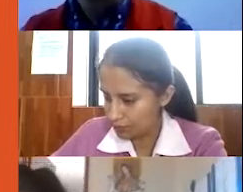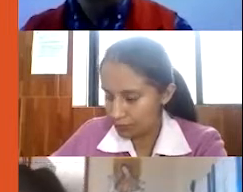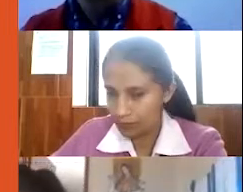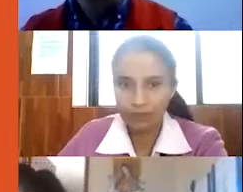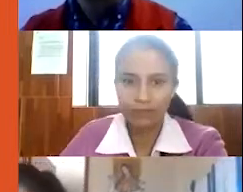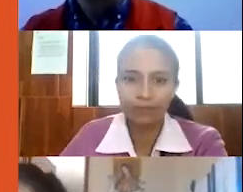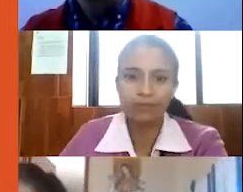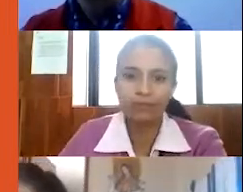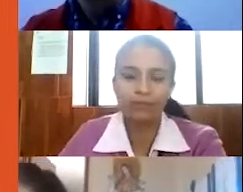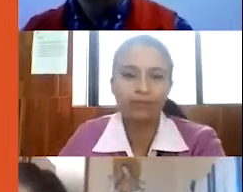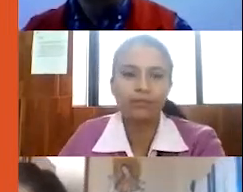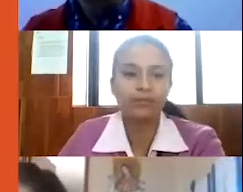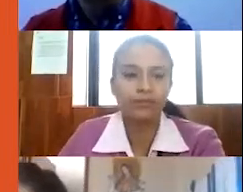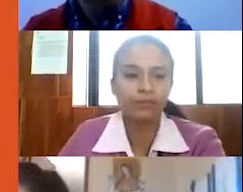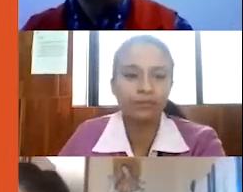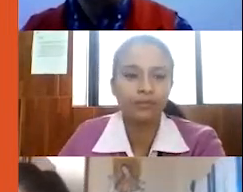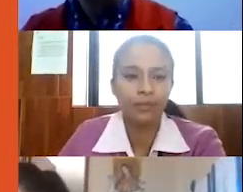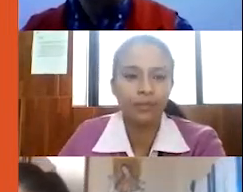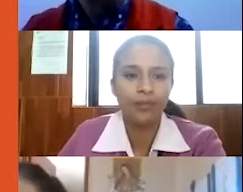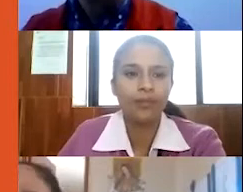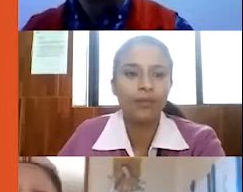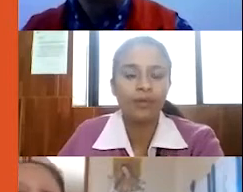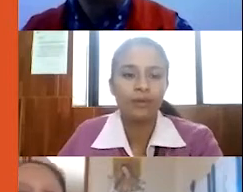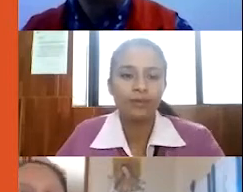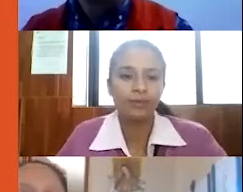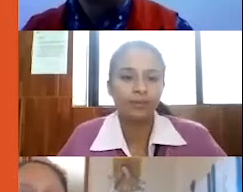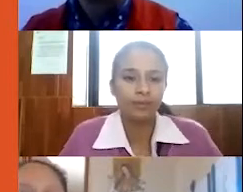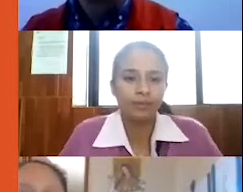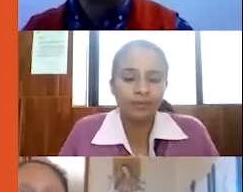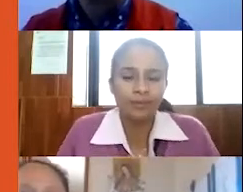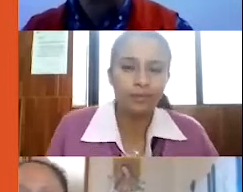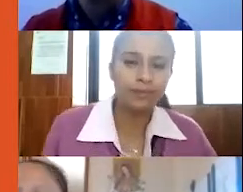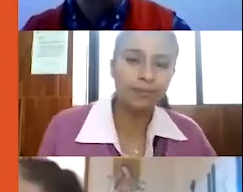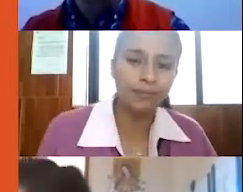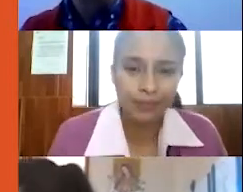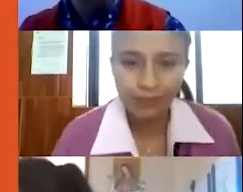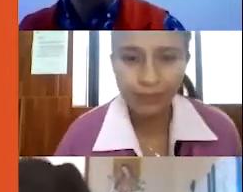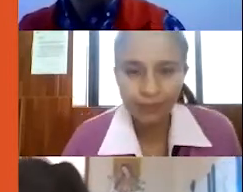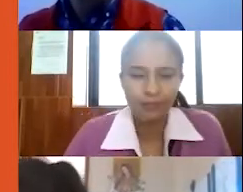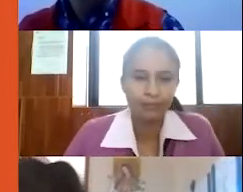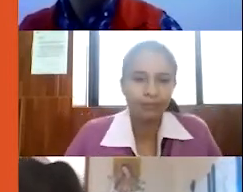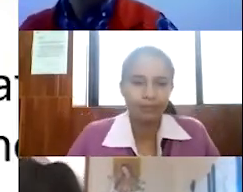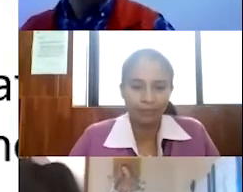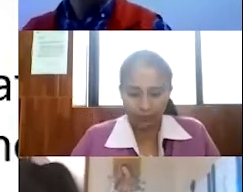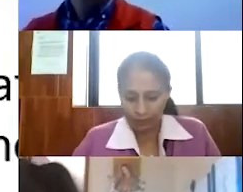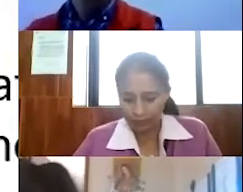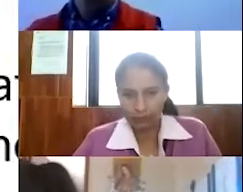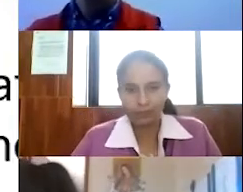Cardiopulmonar. Así es. Bien.